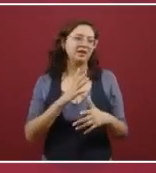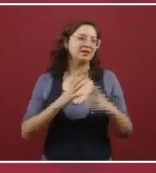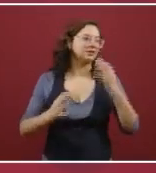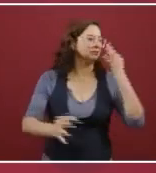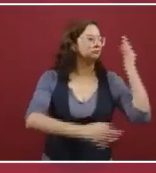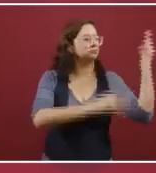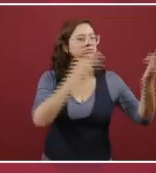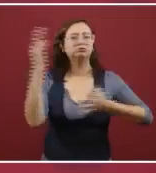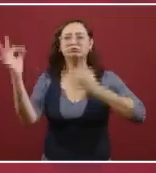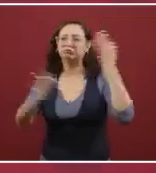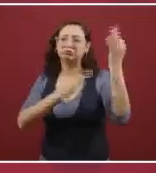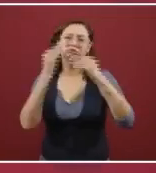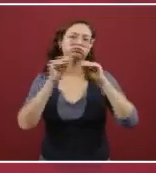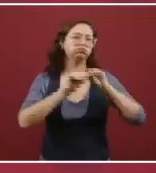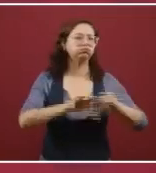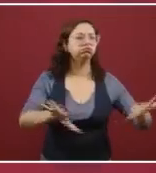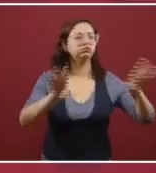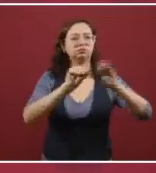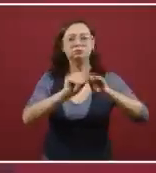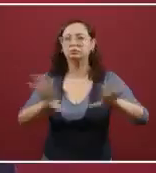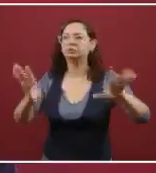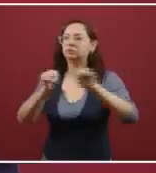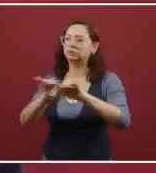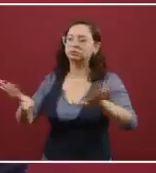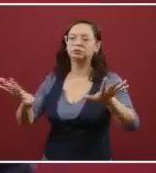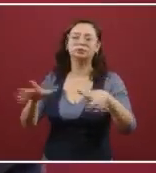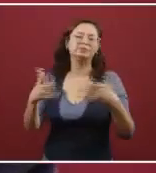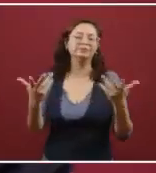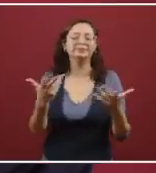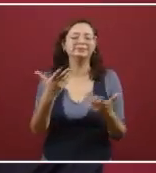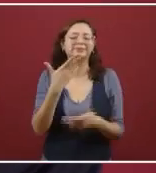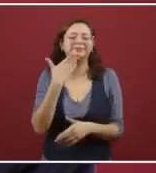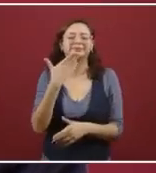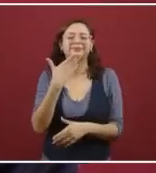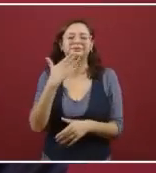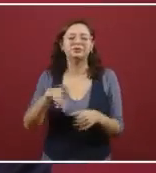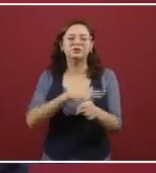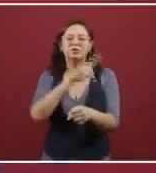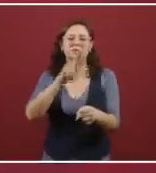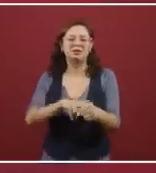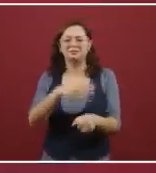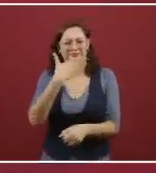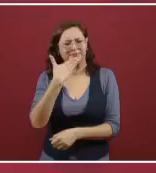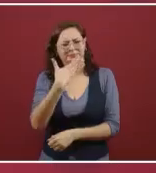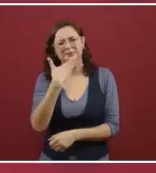es lógico, es natural, diría que hasta legítimo,